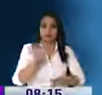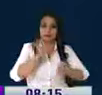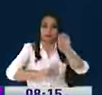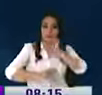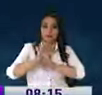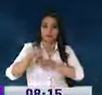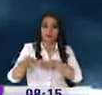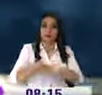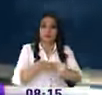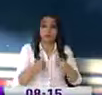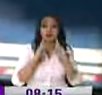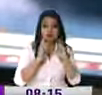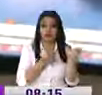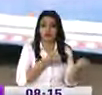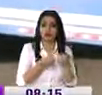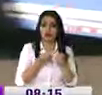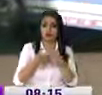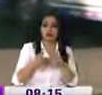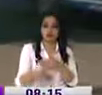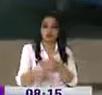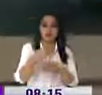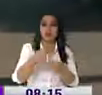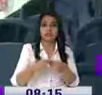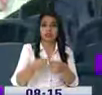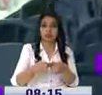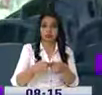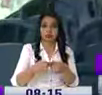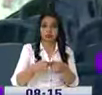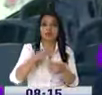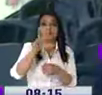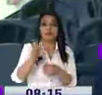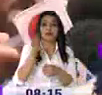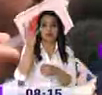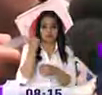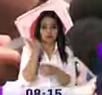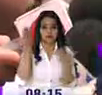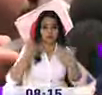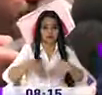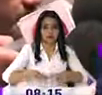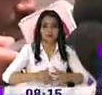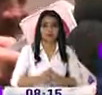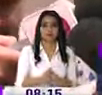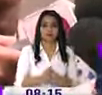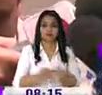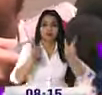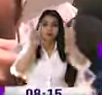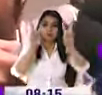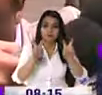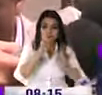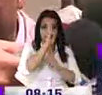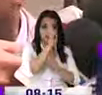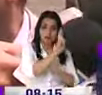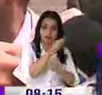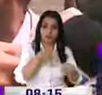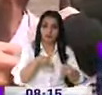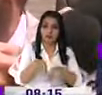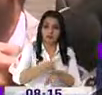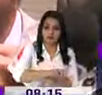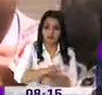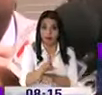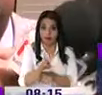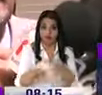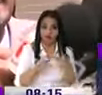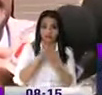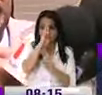operativos de control realizados en Quito durante los últimos 30 días. Temas relacionados con el respeto a los límites de velocidad, el respeto a